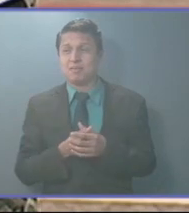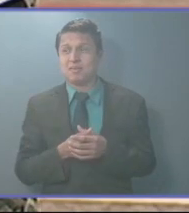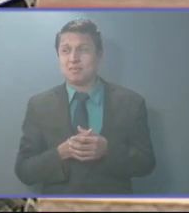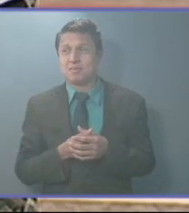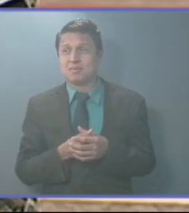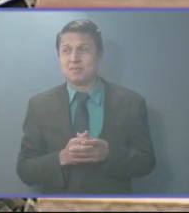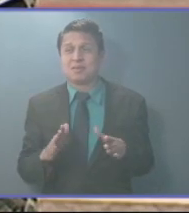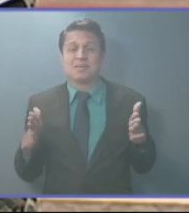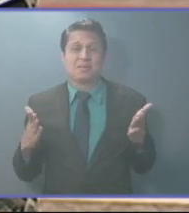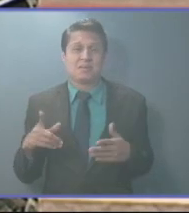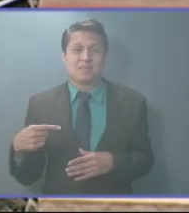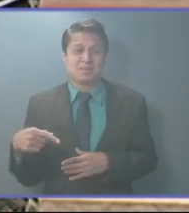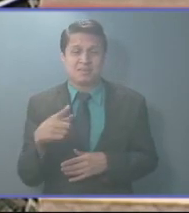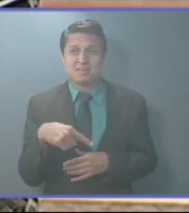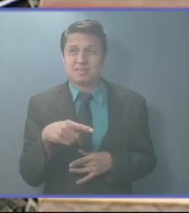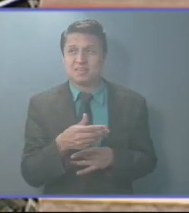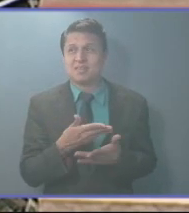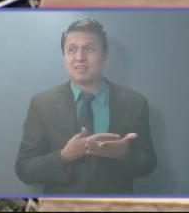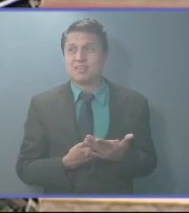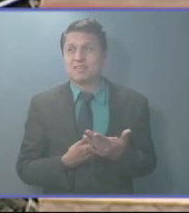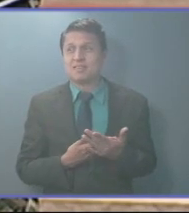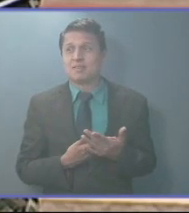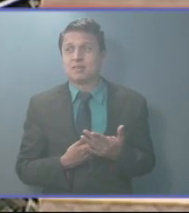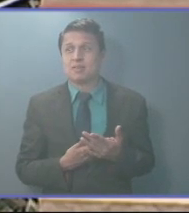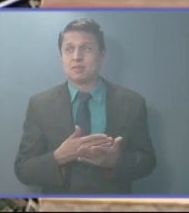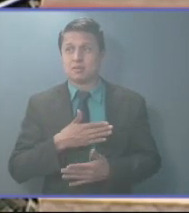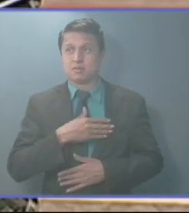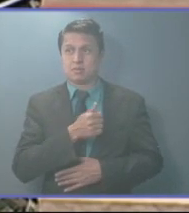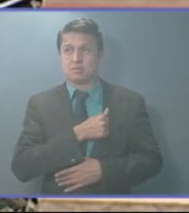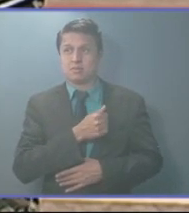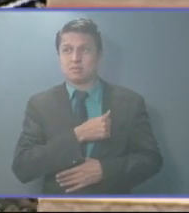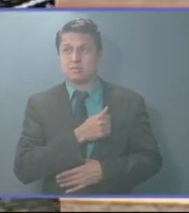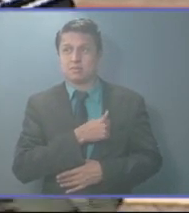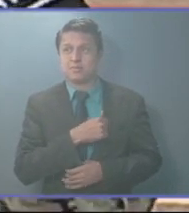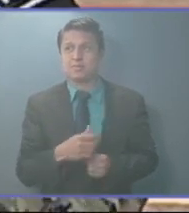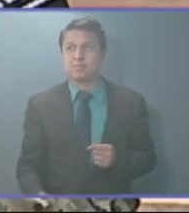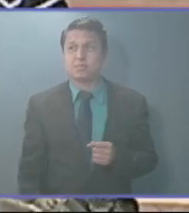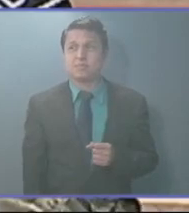está en el nivel que a mí me corresponde